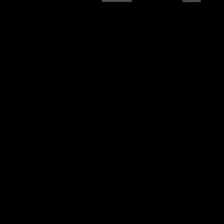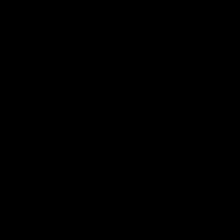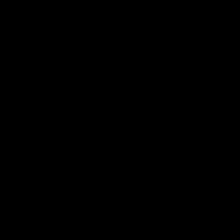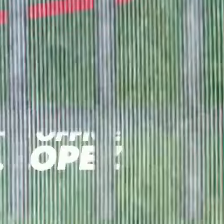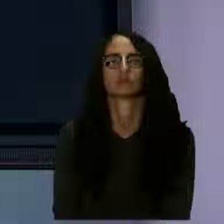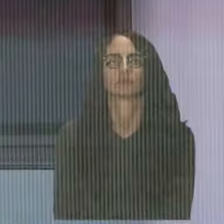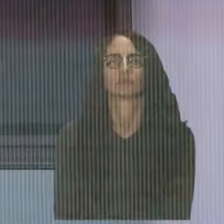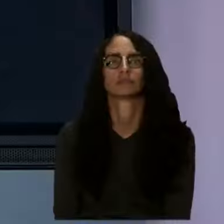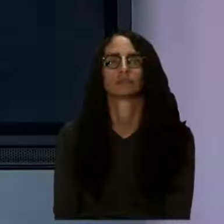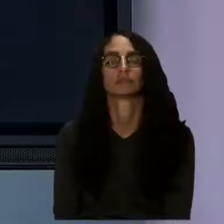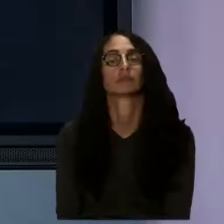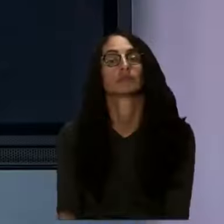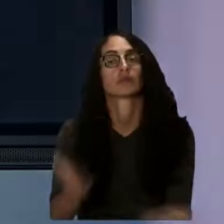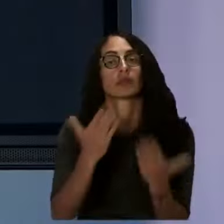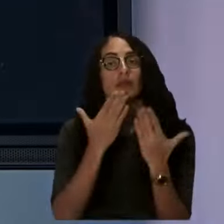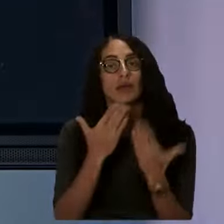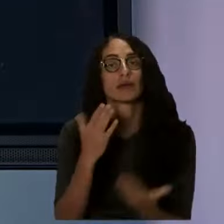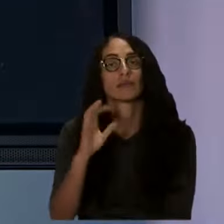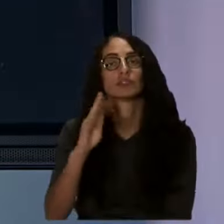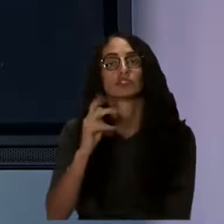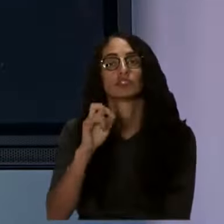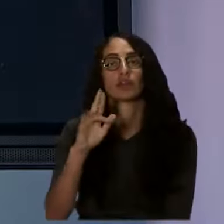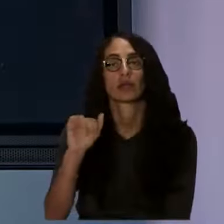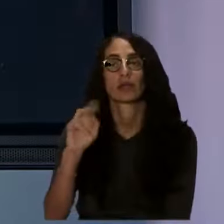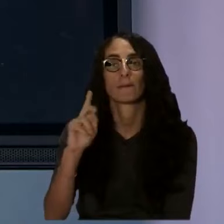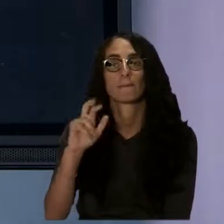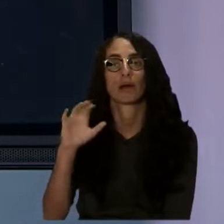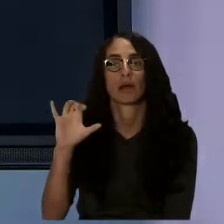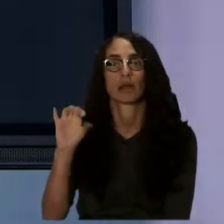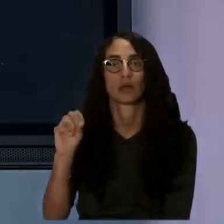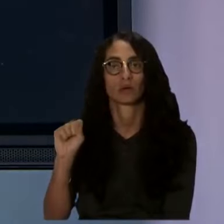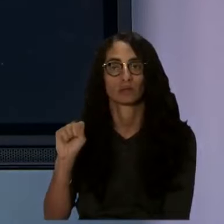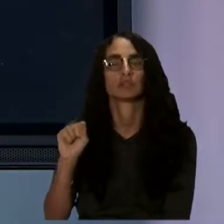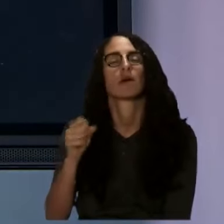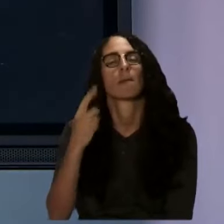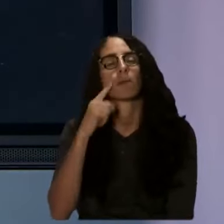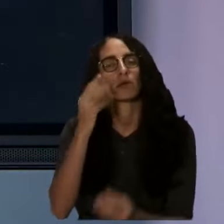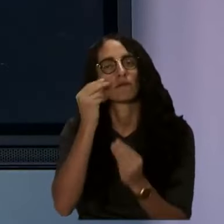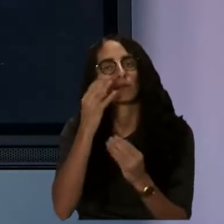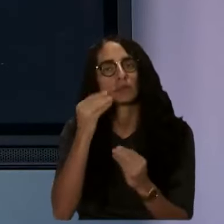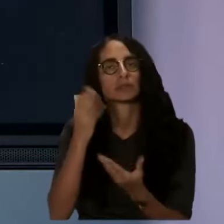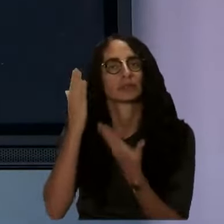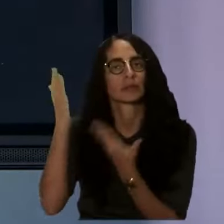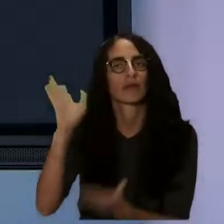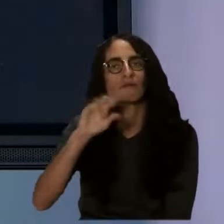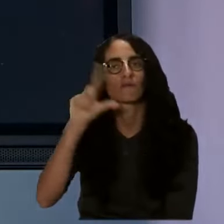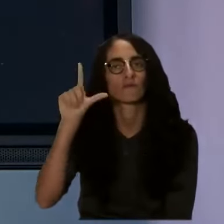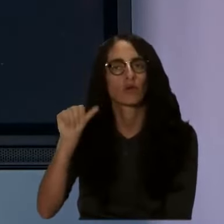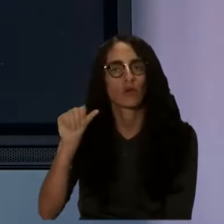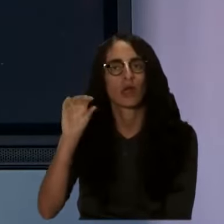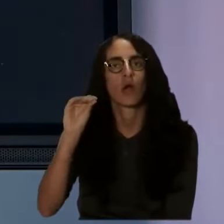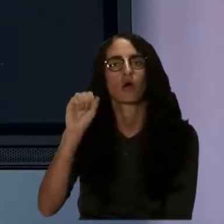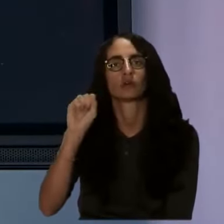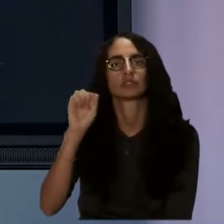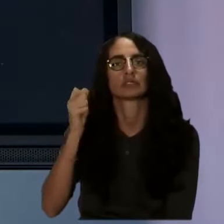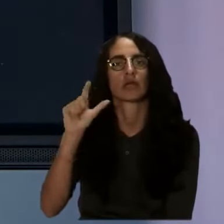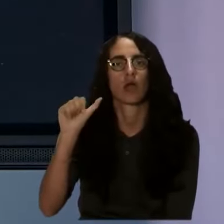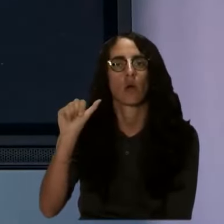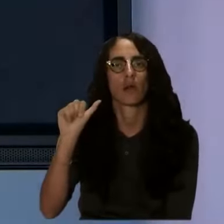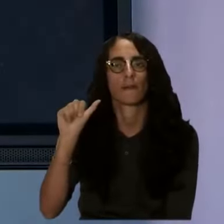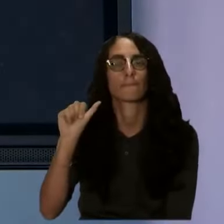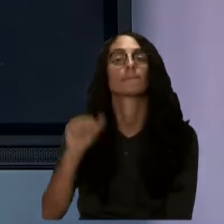López gracias al Cher Marcos López por la información ya lo saben allá también en el estado de la Florida en el conti de oceola se está buscando esta